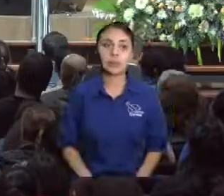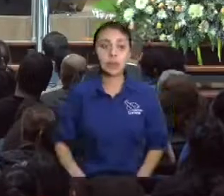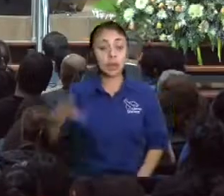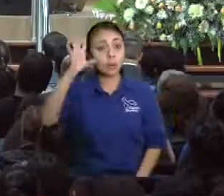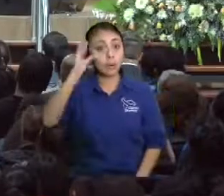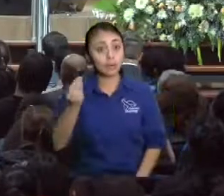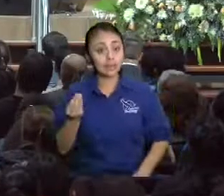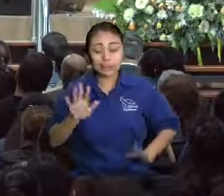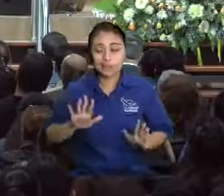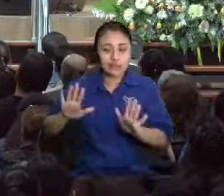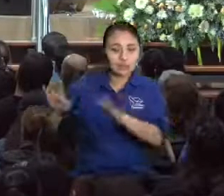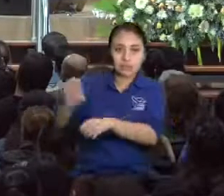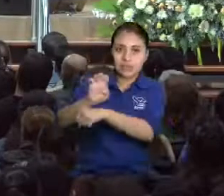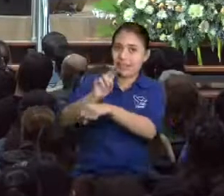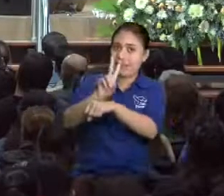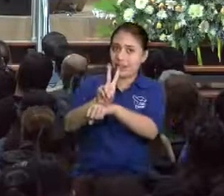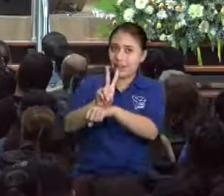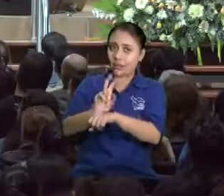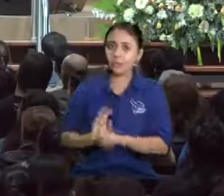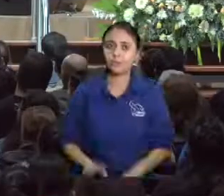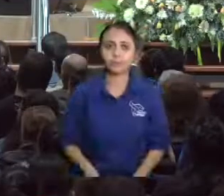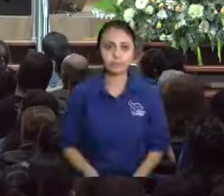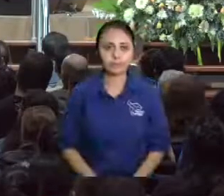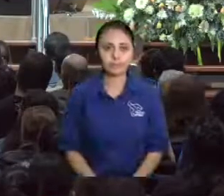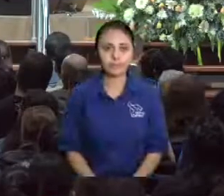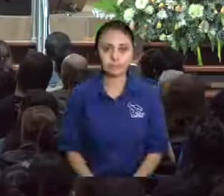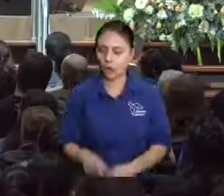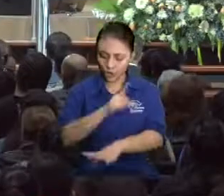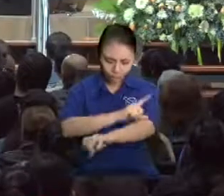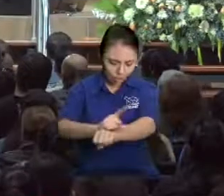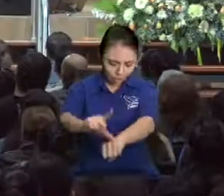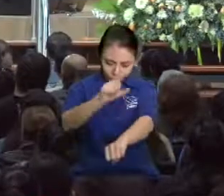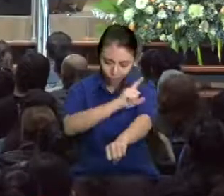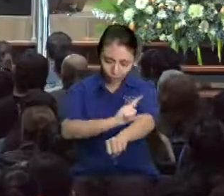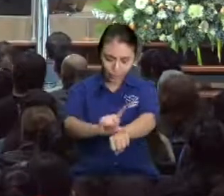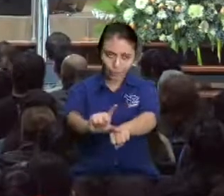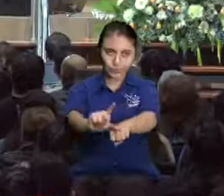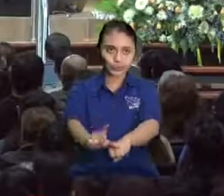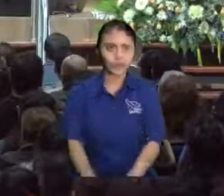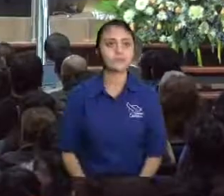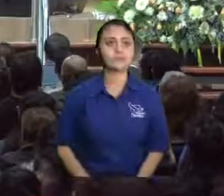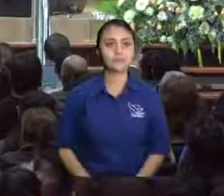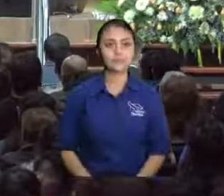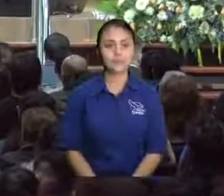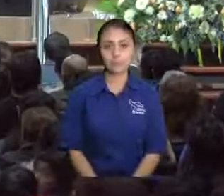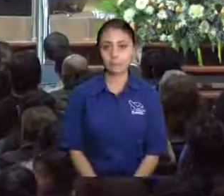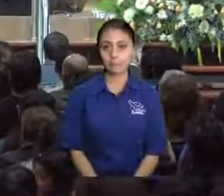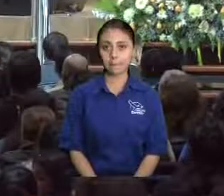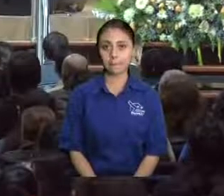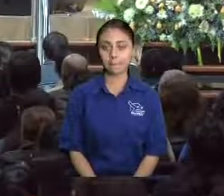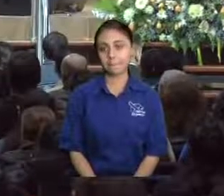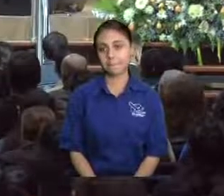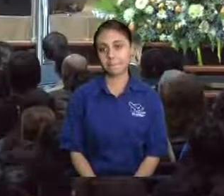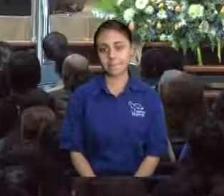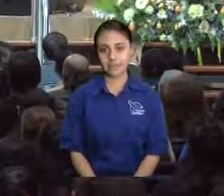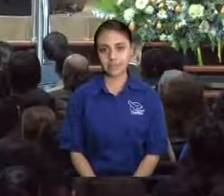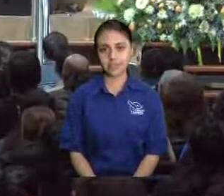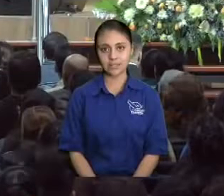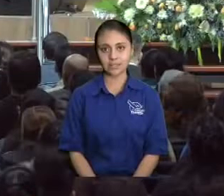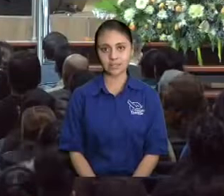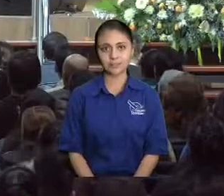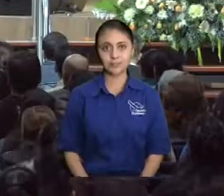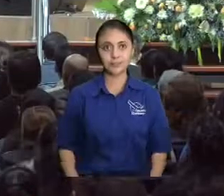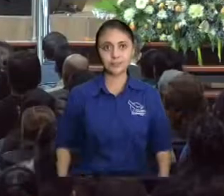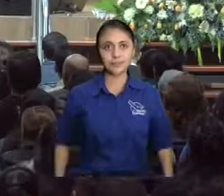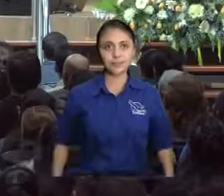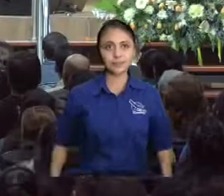menospreciaría el evangelio, cuando aparece el impío. Bueno, sigamos pues, sigamos. ¿Seguimos o no seguimos? Bueno, me quedan unos 20 minutitos